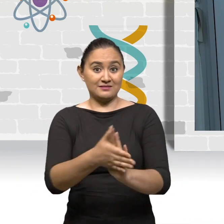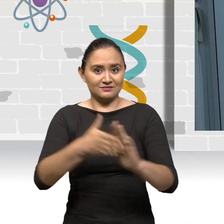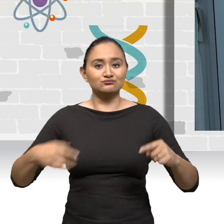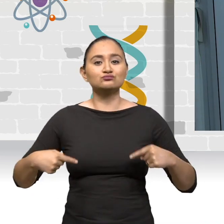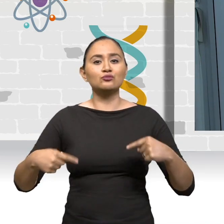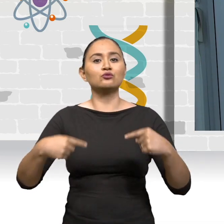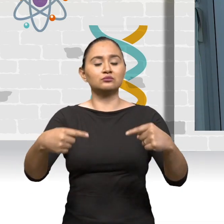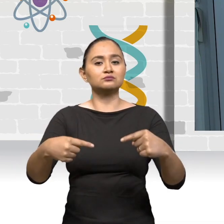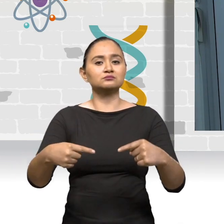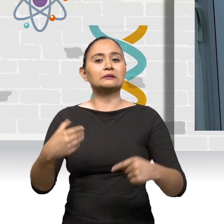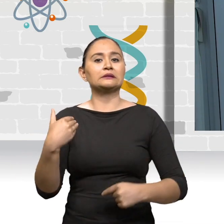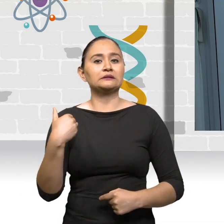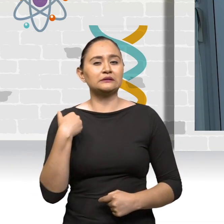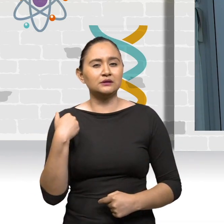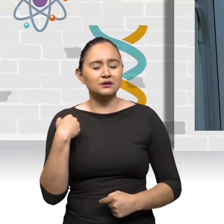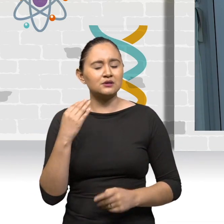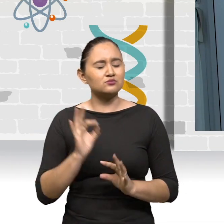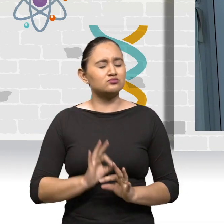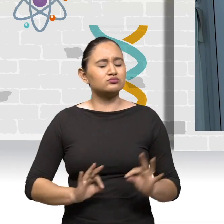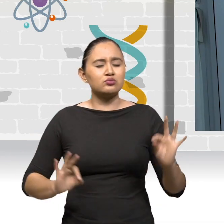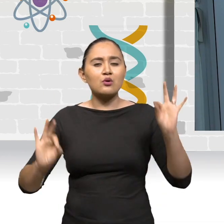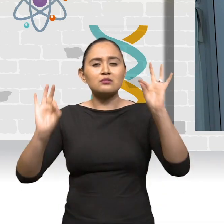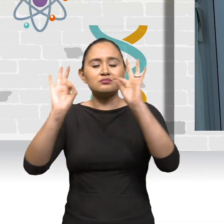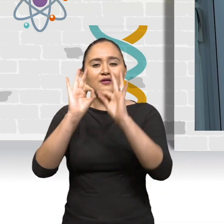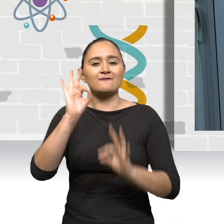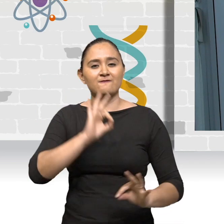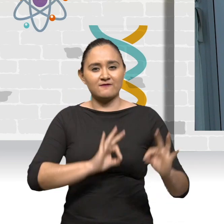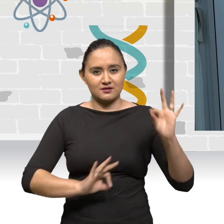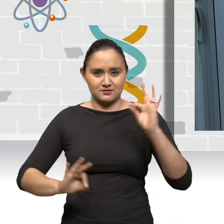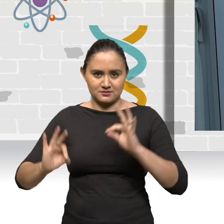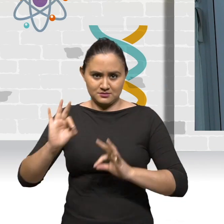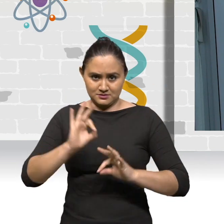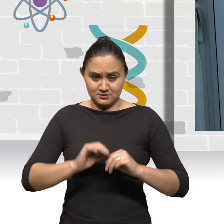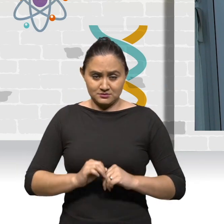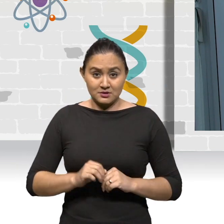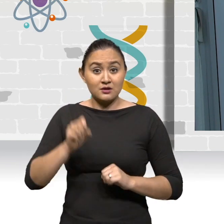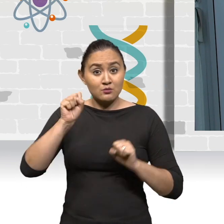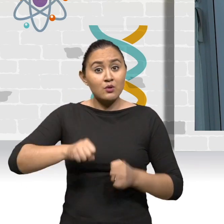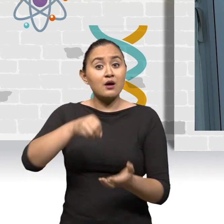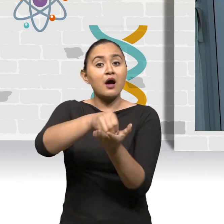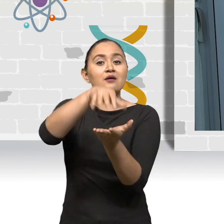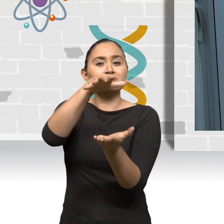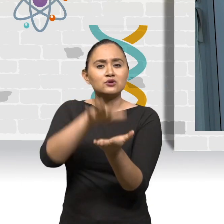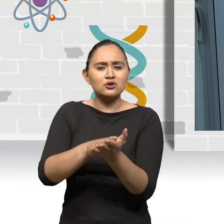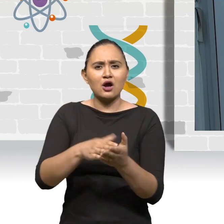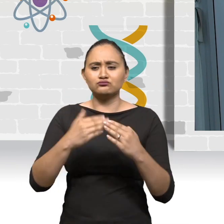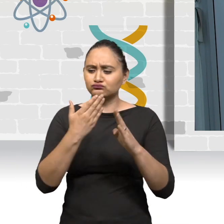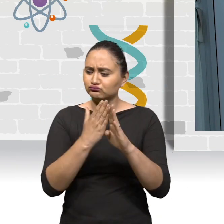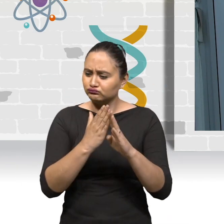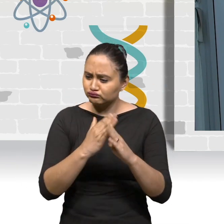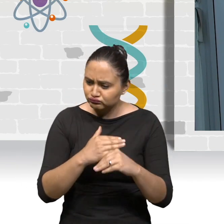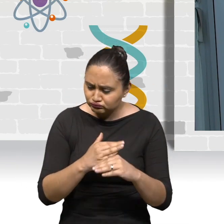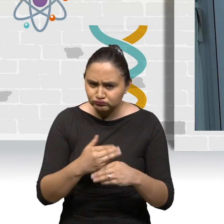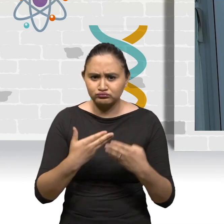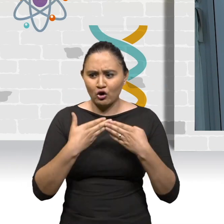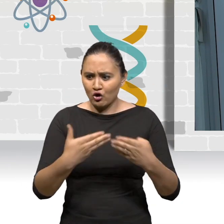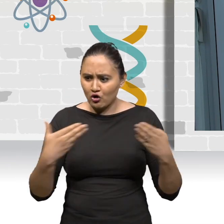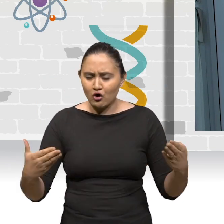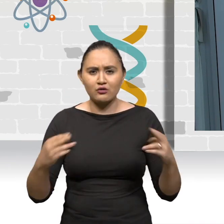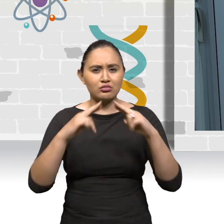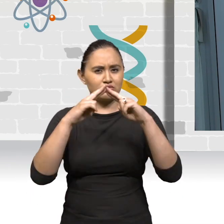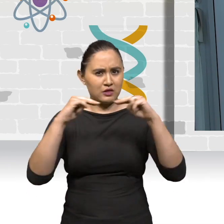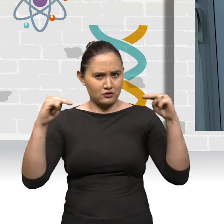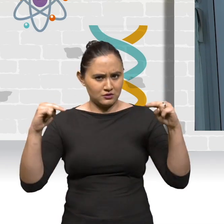aceleración constante compone una parte muy importante de la física clásica, porque puede ser aplicada a numerosos objetos de la